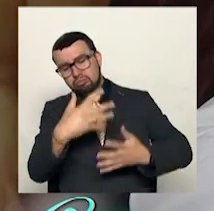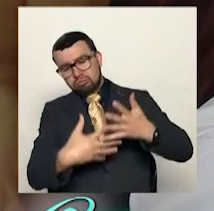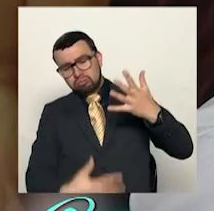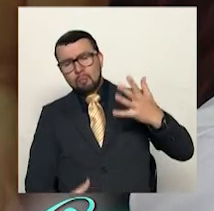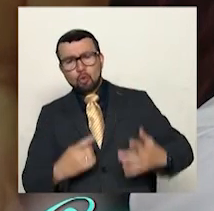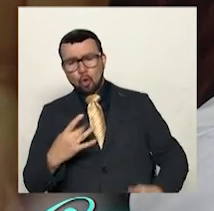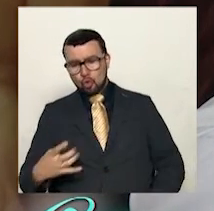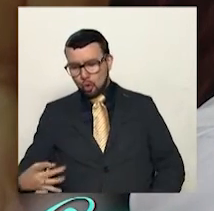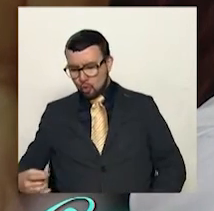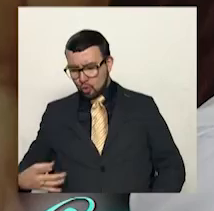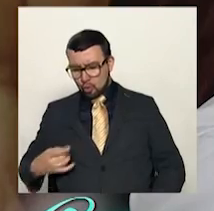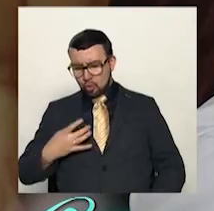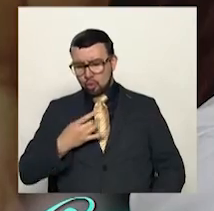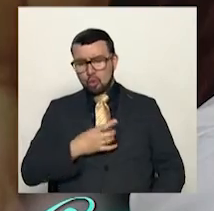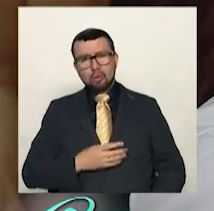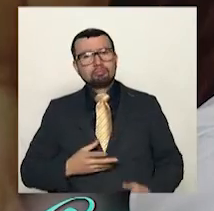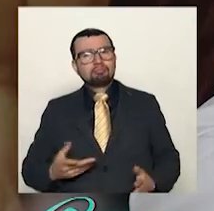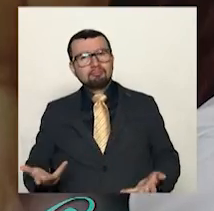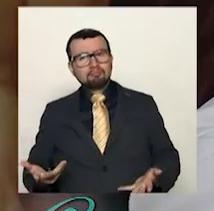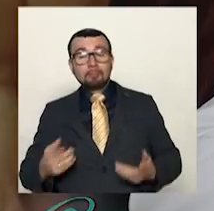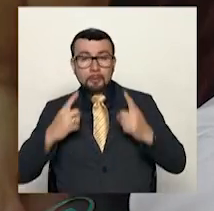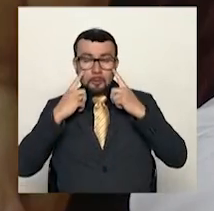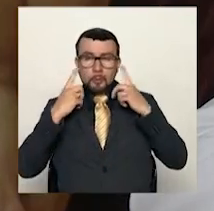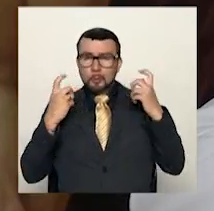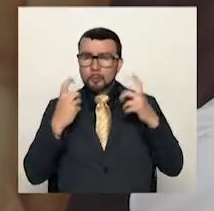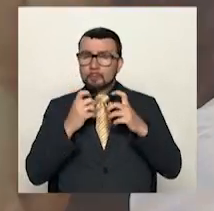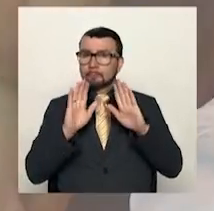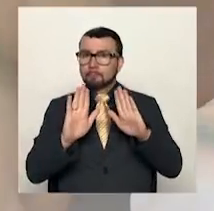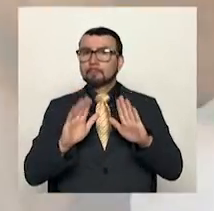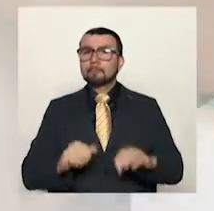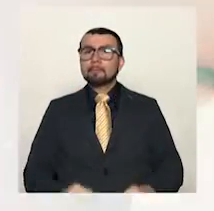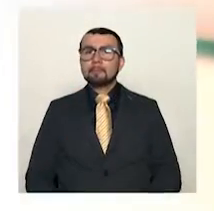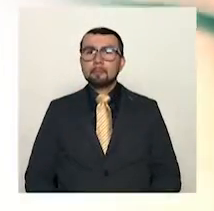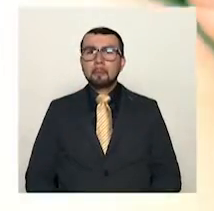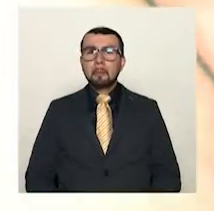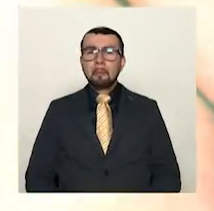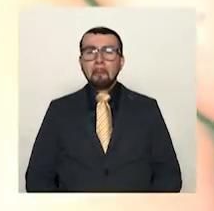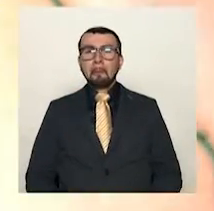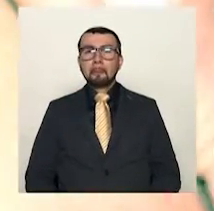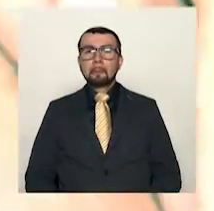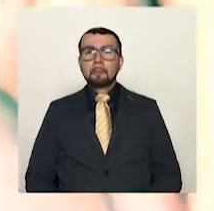dolores abdominales? Que sea una reflexión. Ya regresamos.